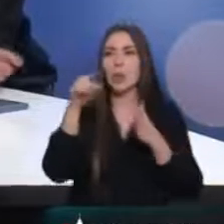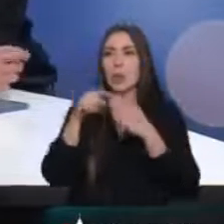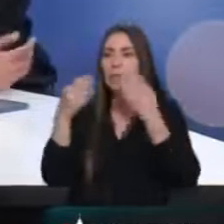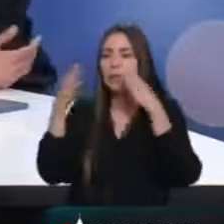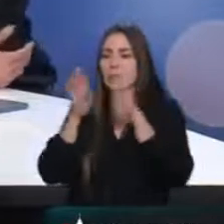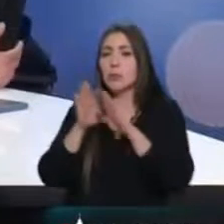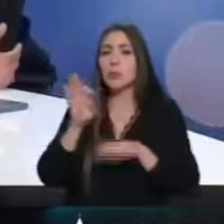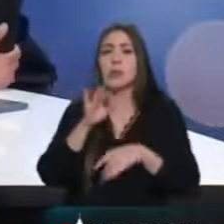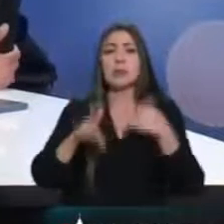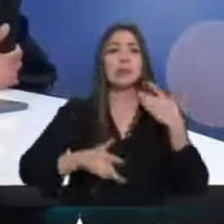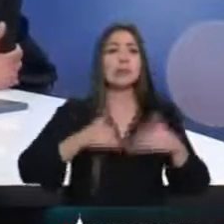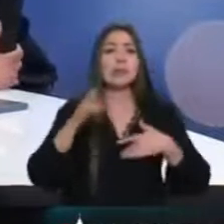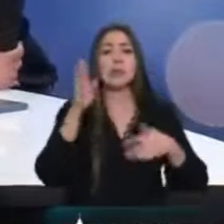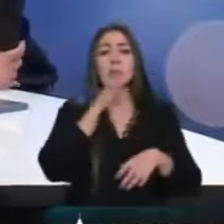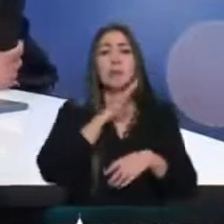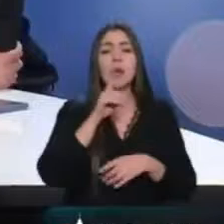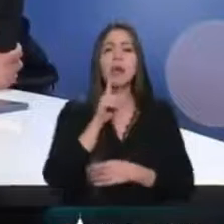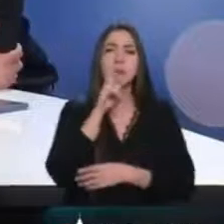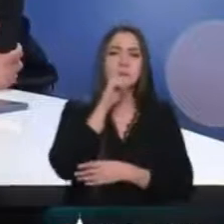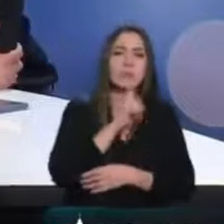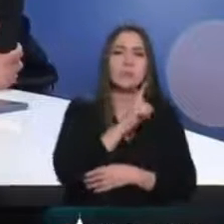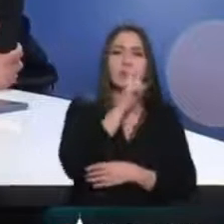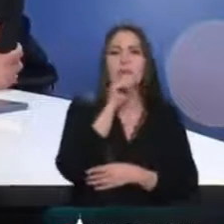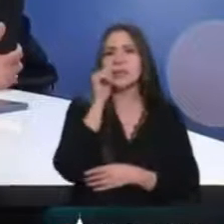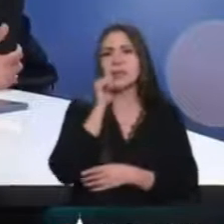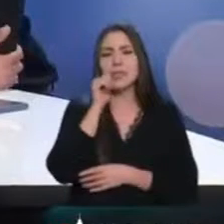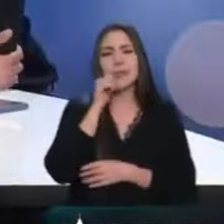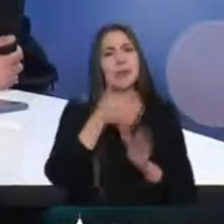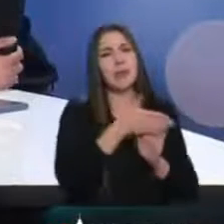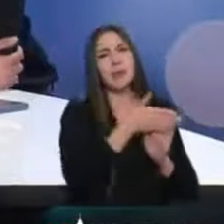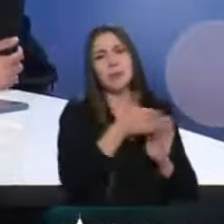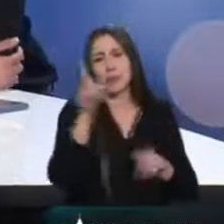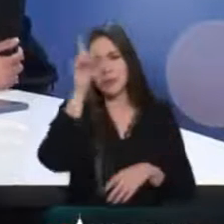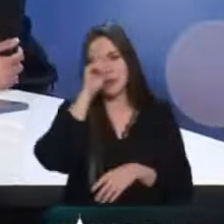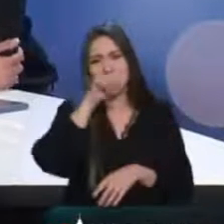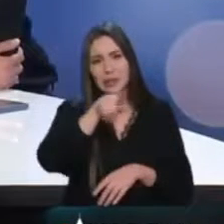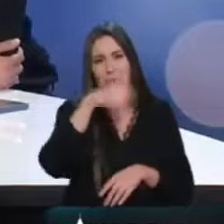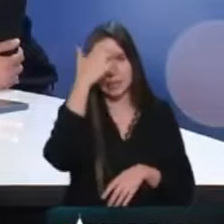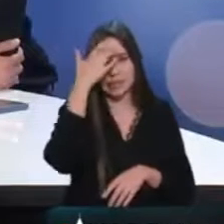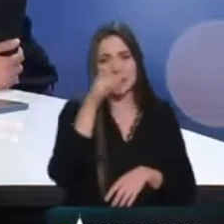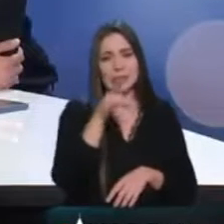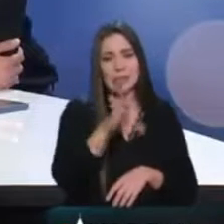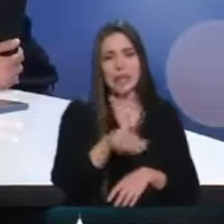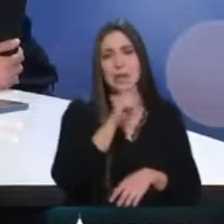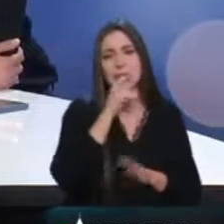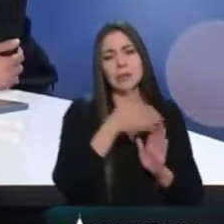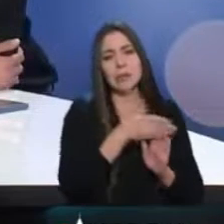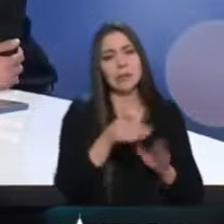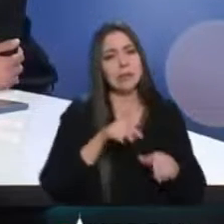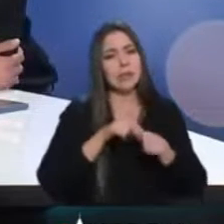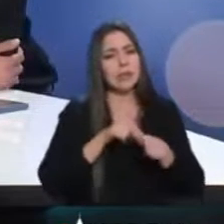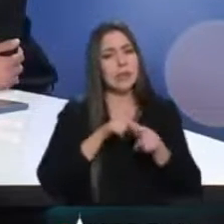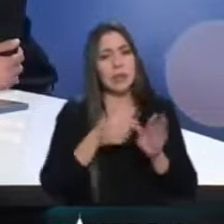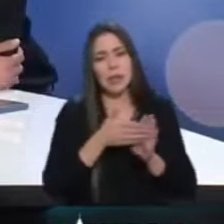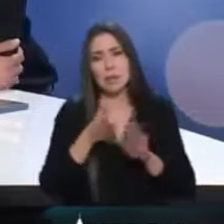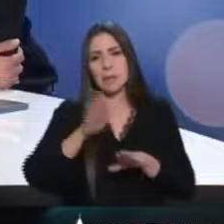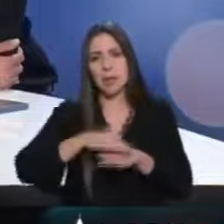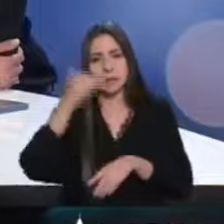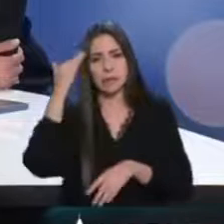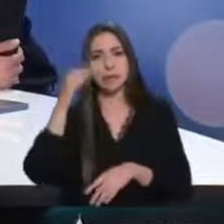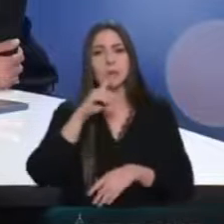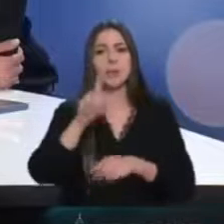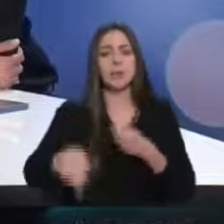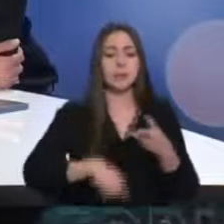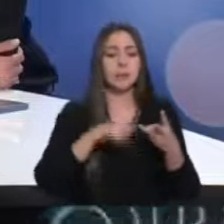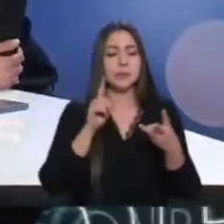tenemos síntomas, es decir, las recomendaciones con las que hemos vivido toda la pandemia que van a seguir siendo vigentes muchos meses más. Y la tercera, que les